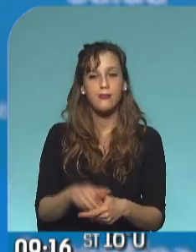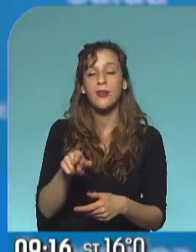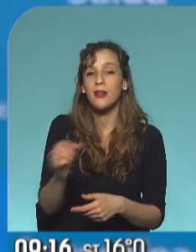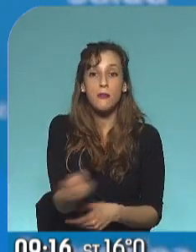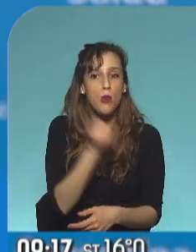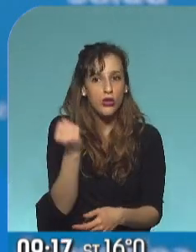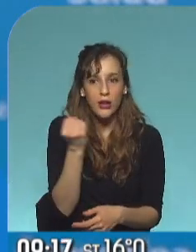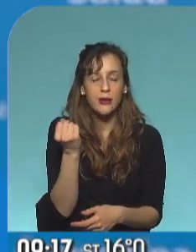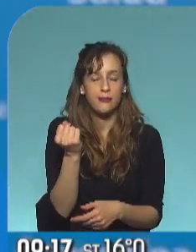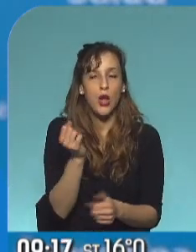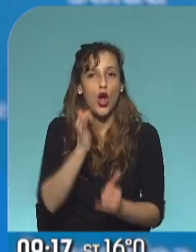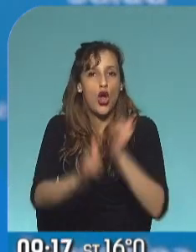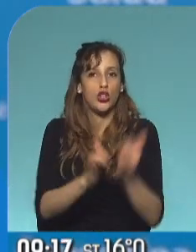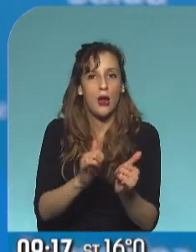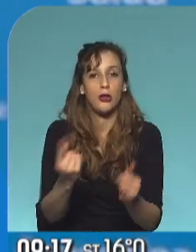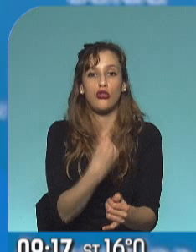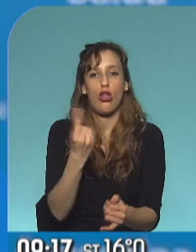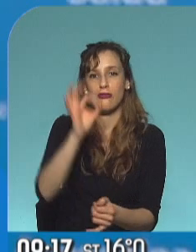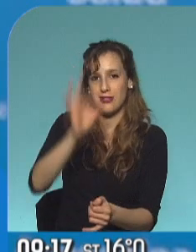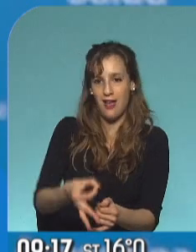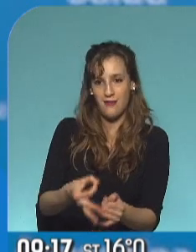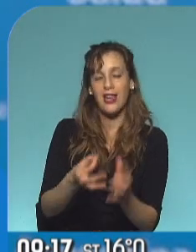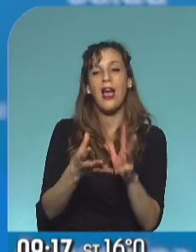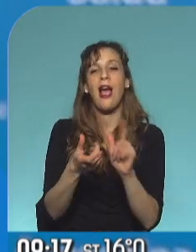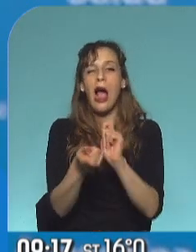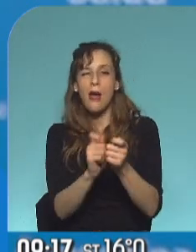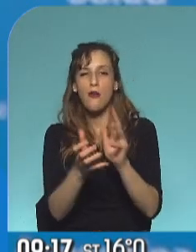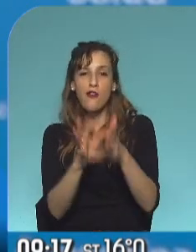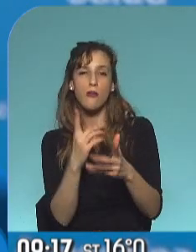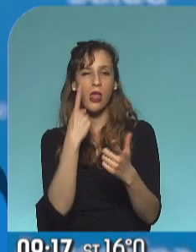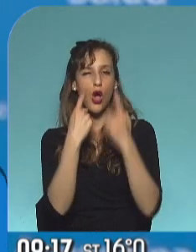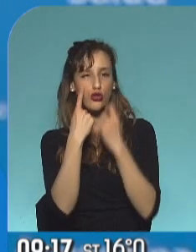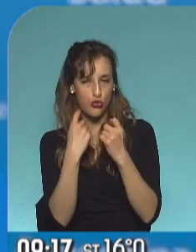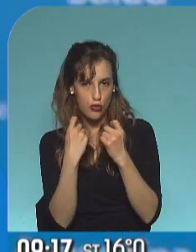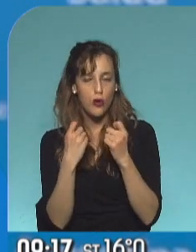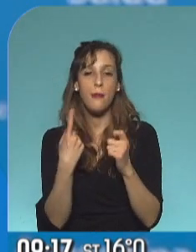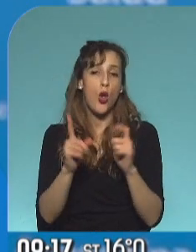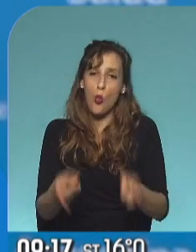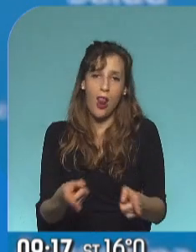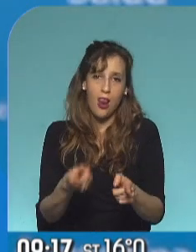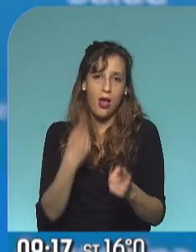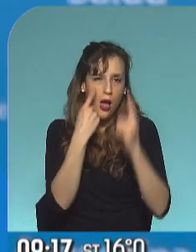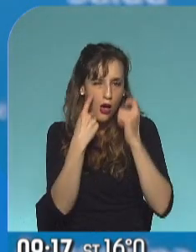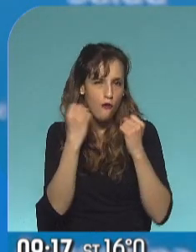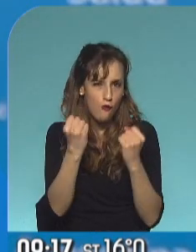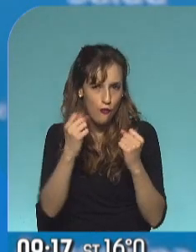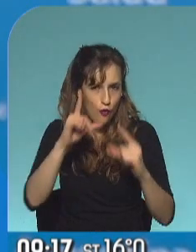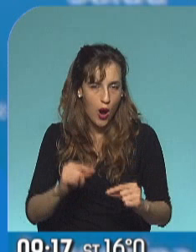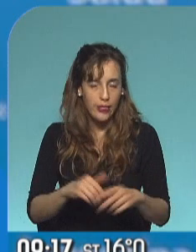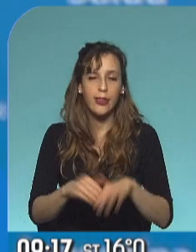importante informar la para que sepamos este cambio de modalidad de vigilancia y seguiremos trabajando en relación a esa situación